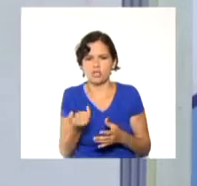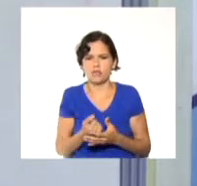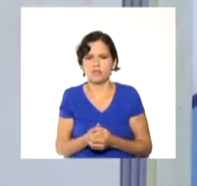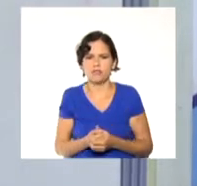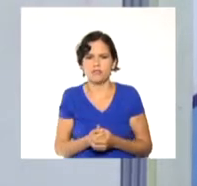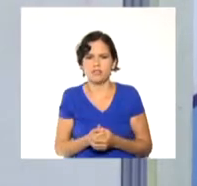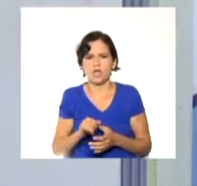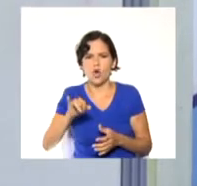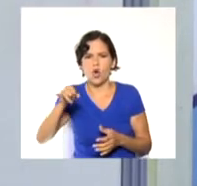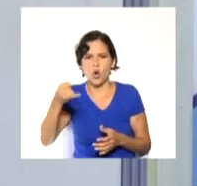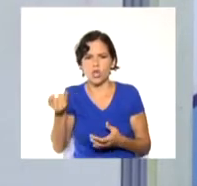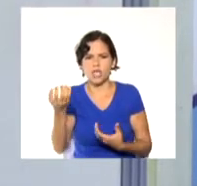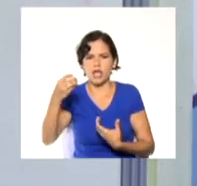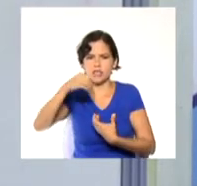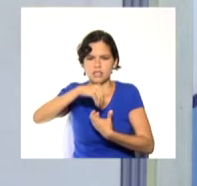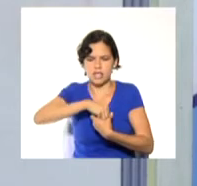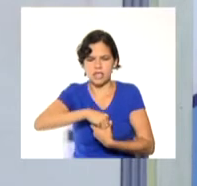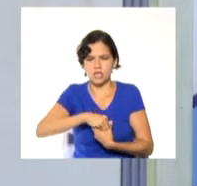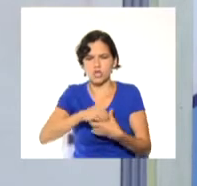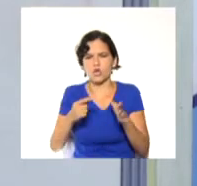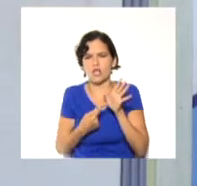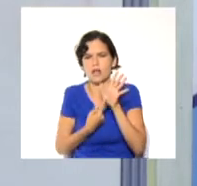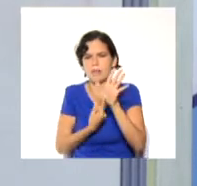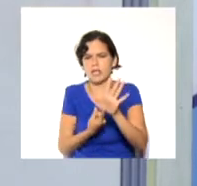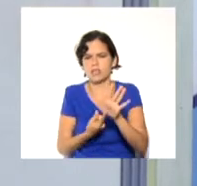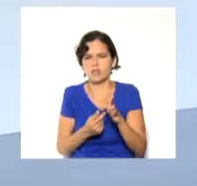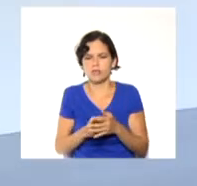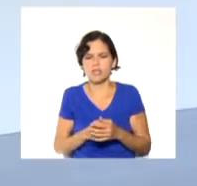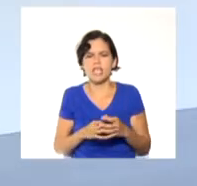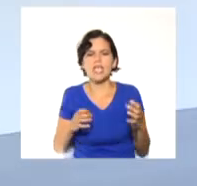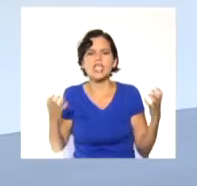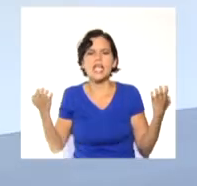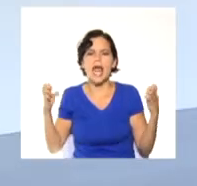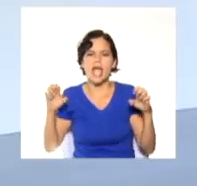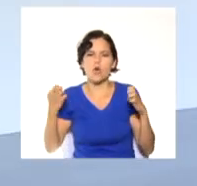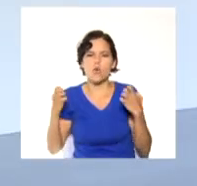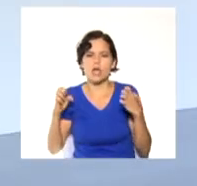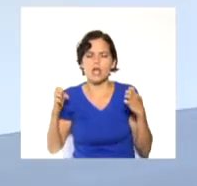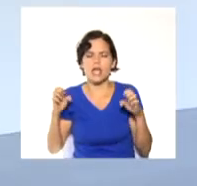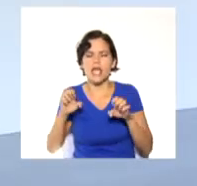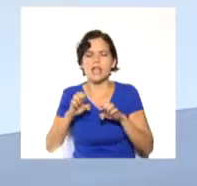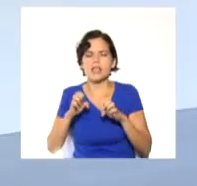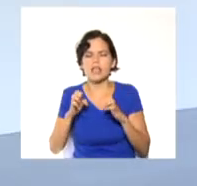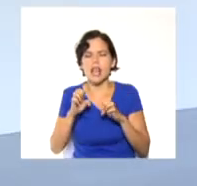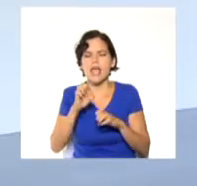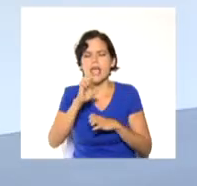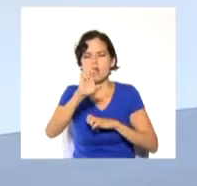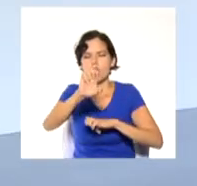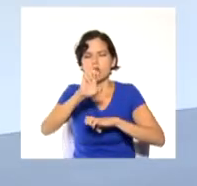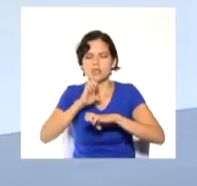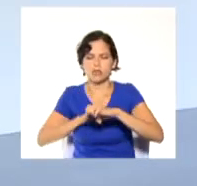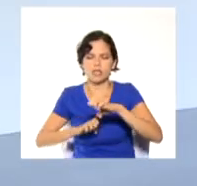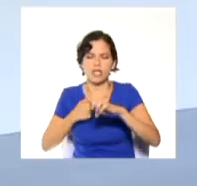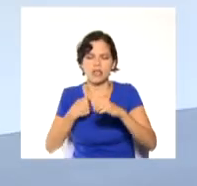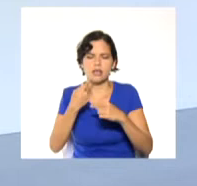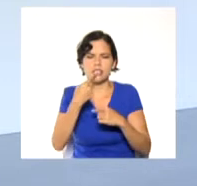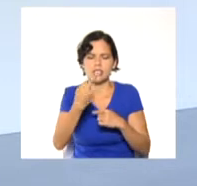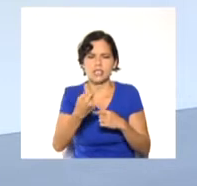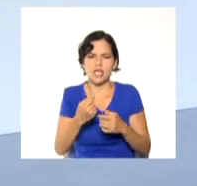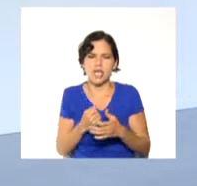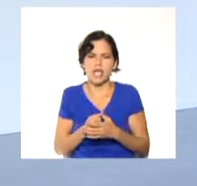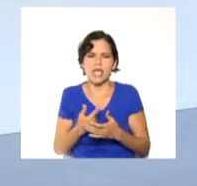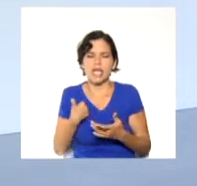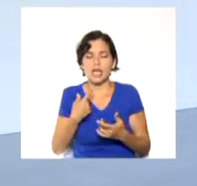J está dentro de la expresión, de la ecuación. Les decía en la clase de despeje que la variable que